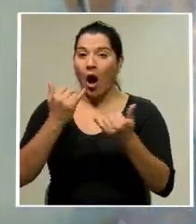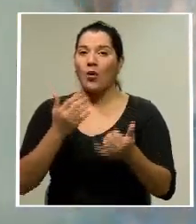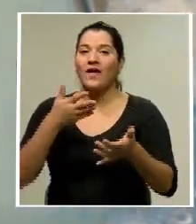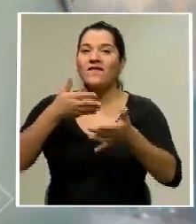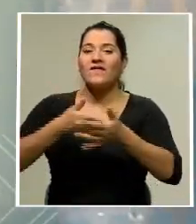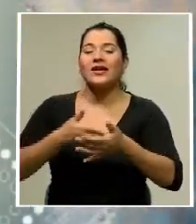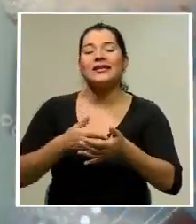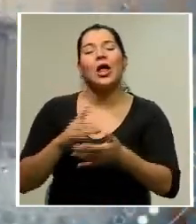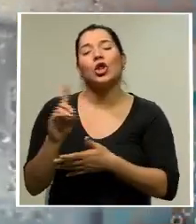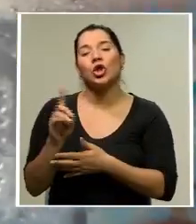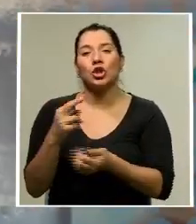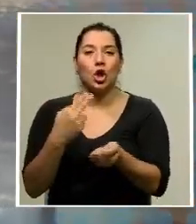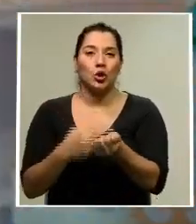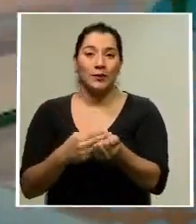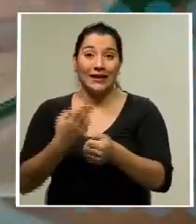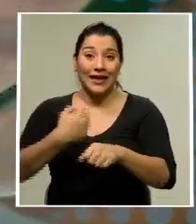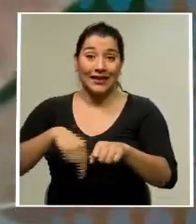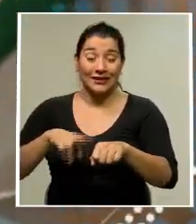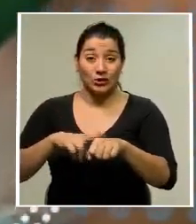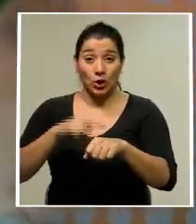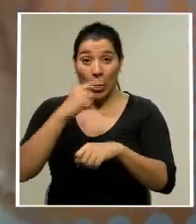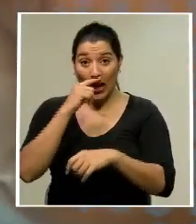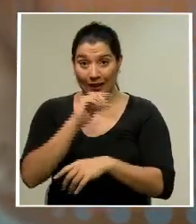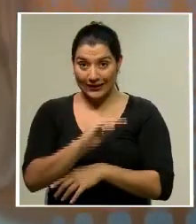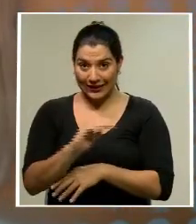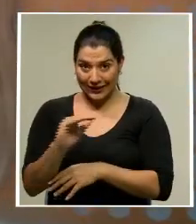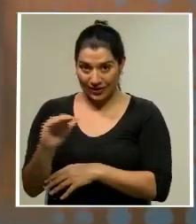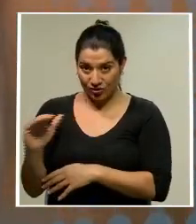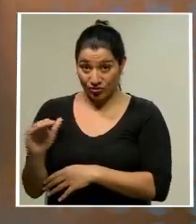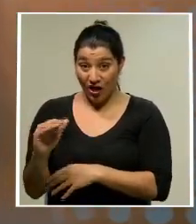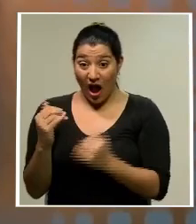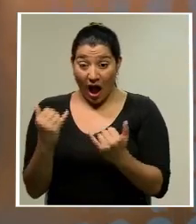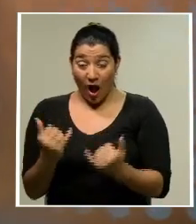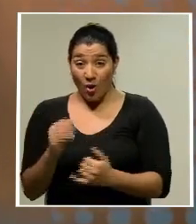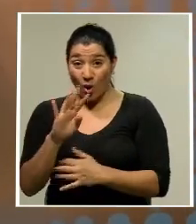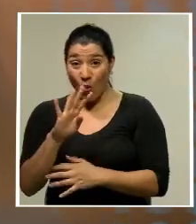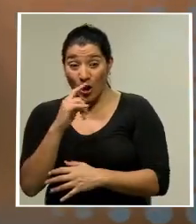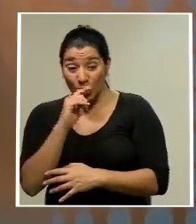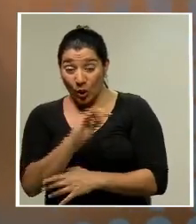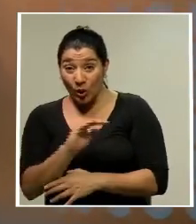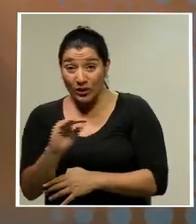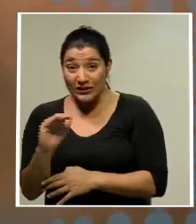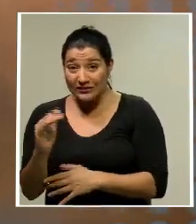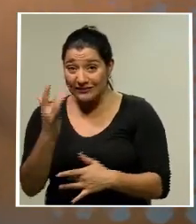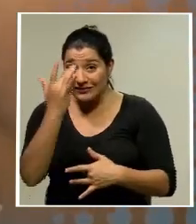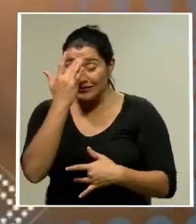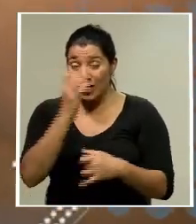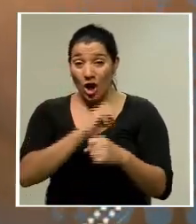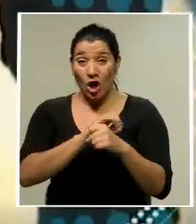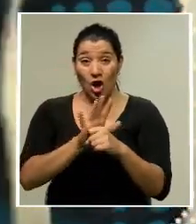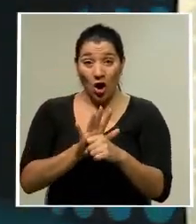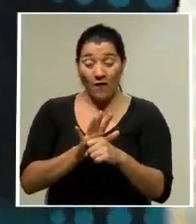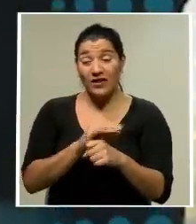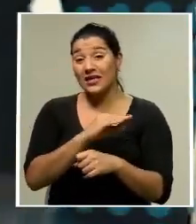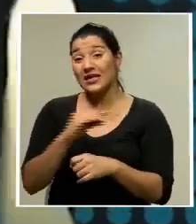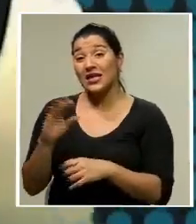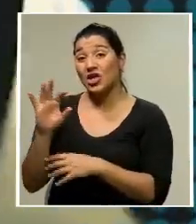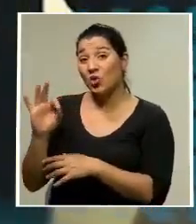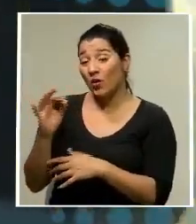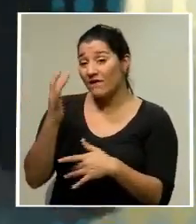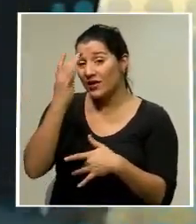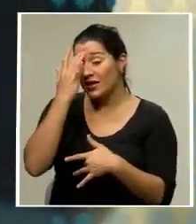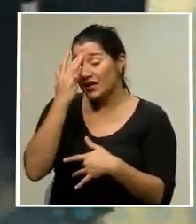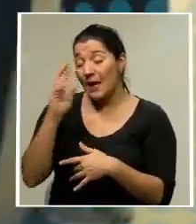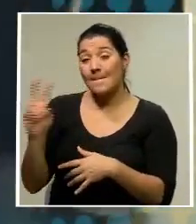de internamiento del Hospital Nacional de Niños. Allí 4 niños están con COVID y 9 con el